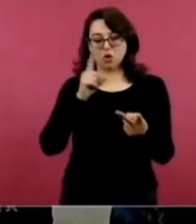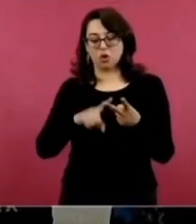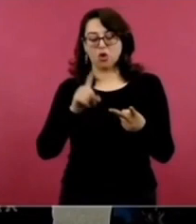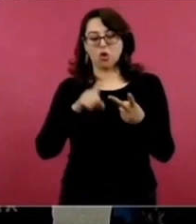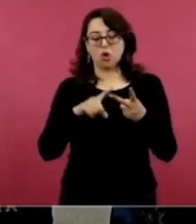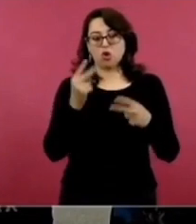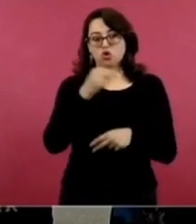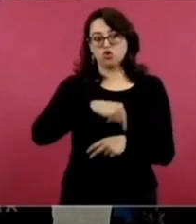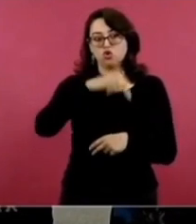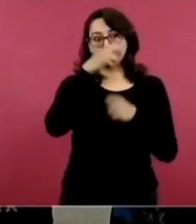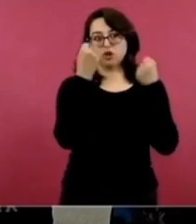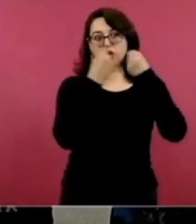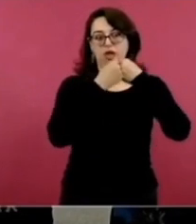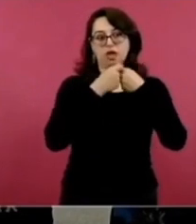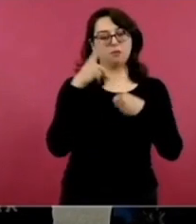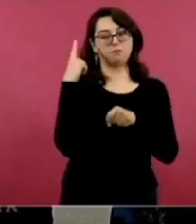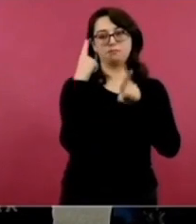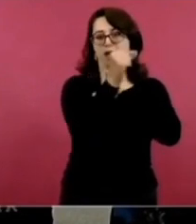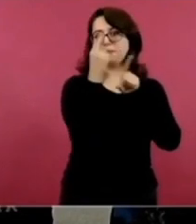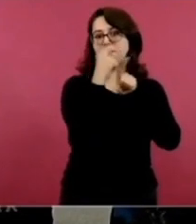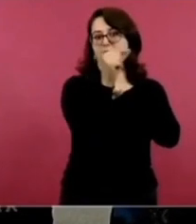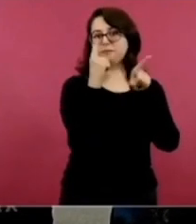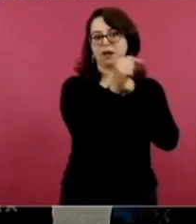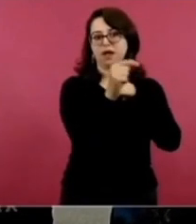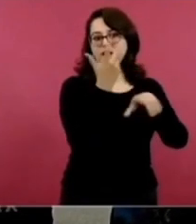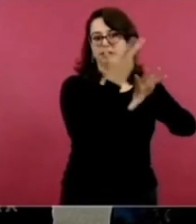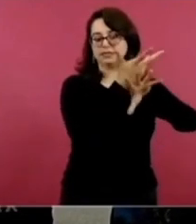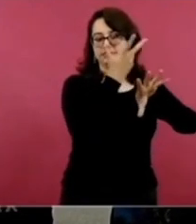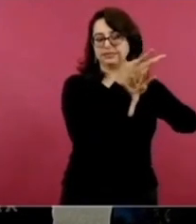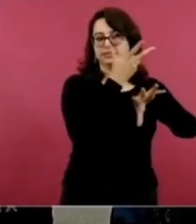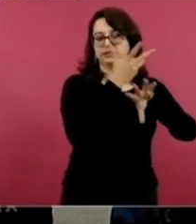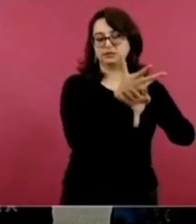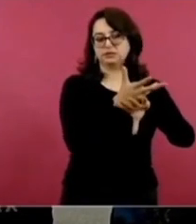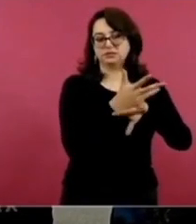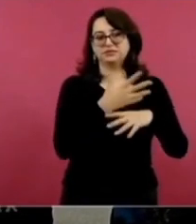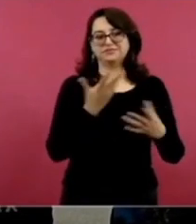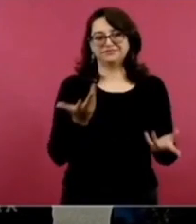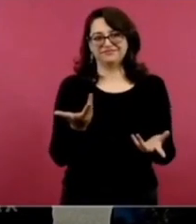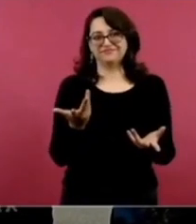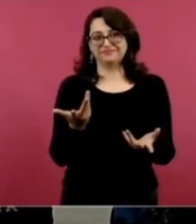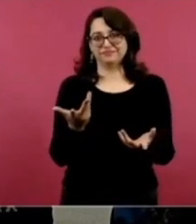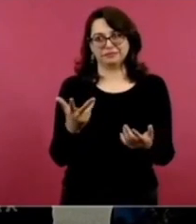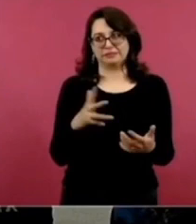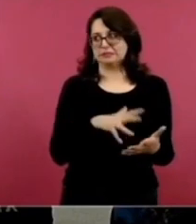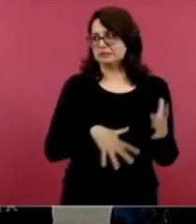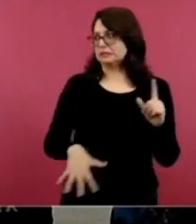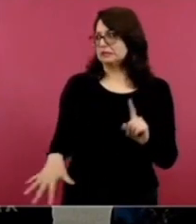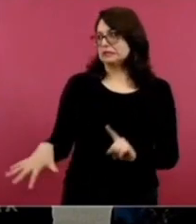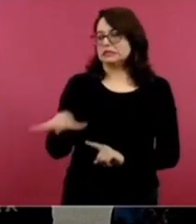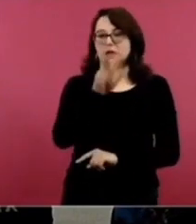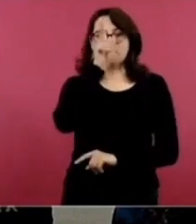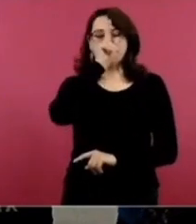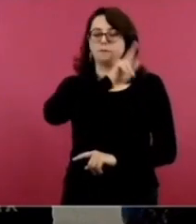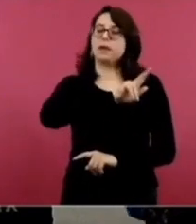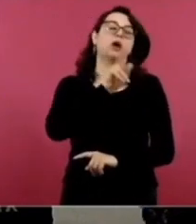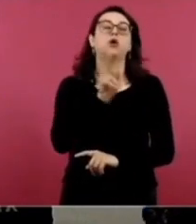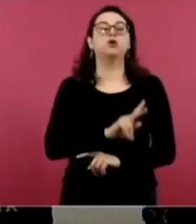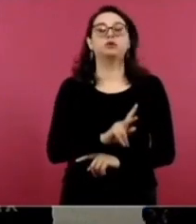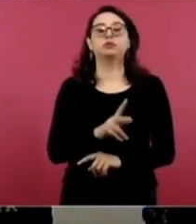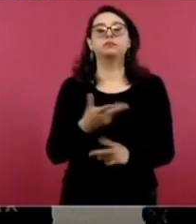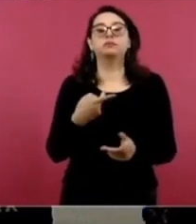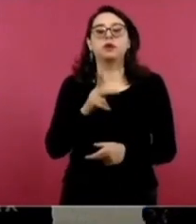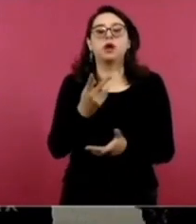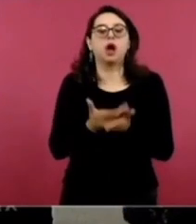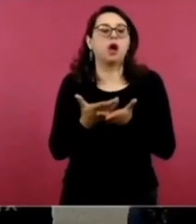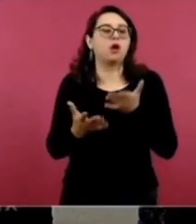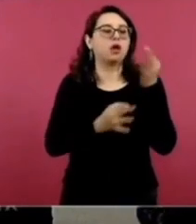12, sí, 15, 16 diarios en total. ¿Cuándo